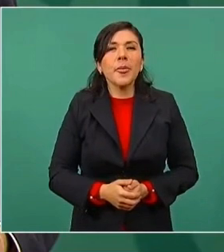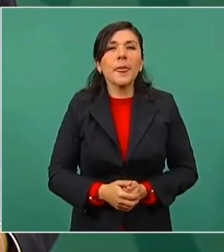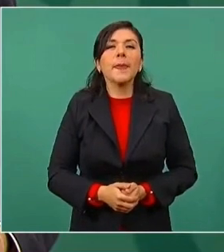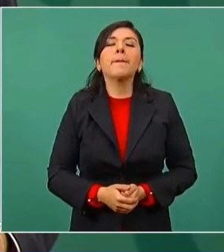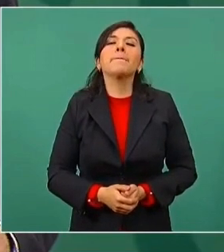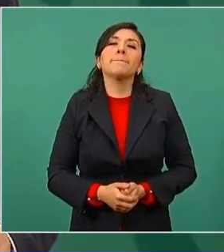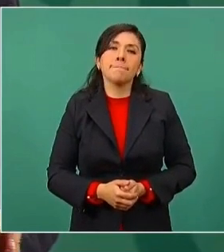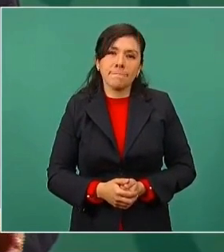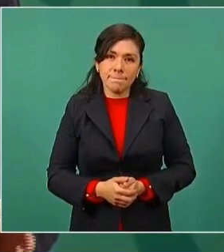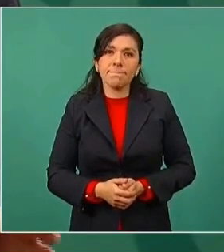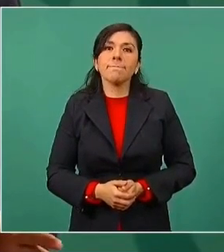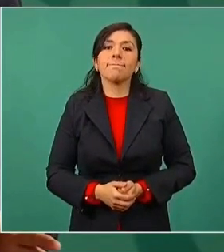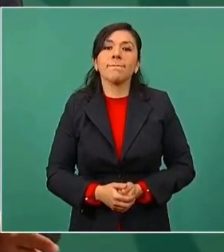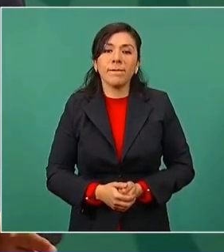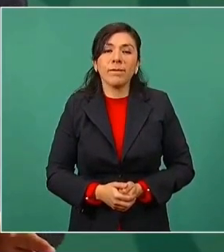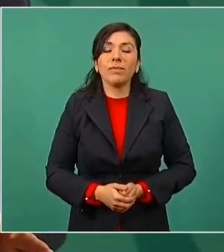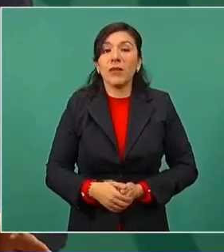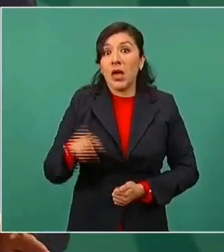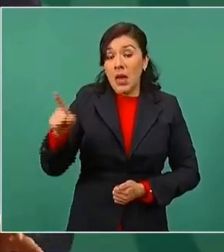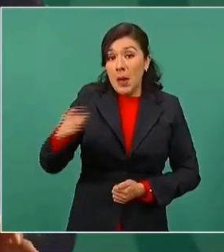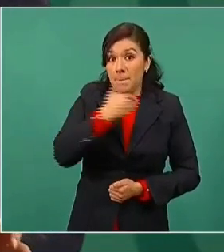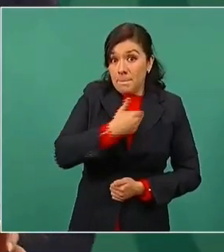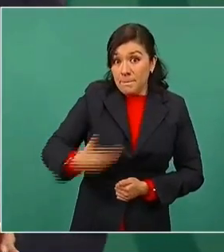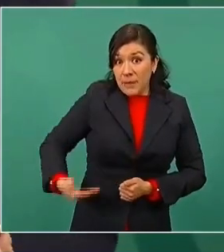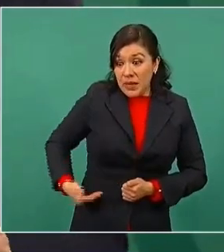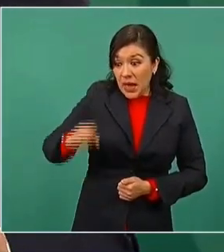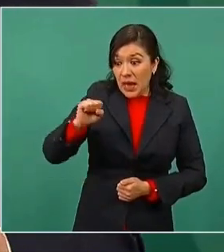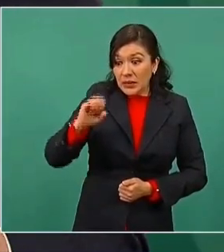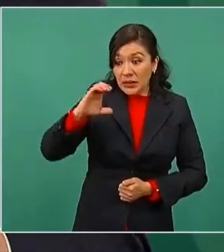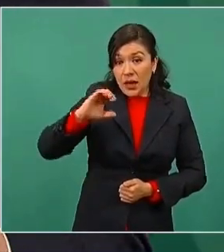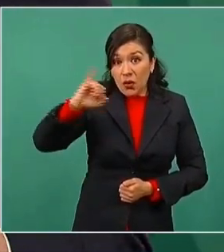la actuación del presidente de la Corte,